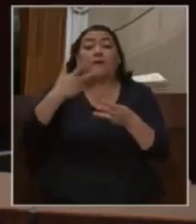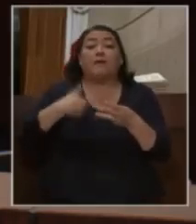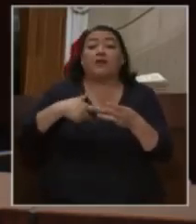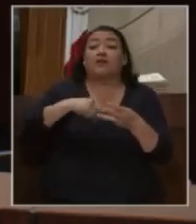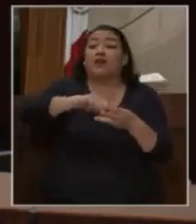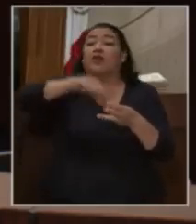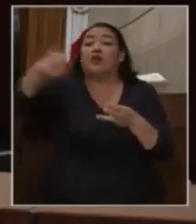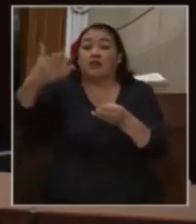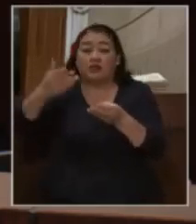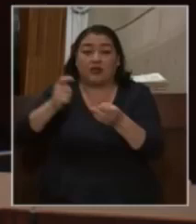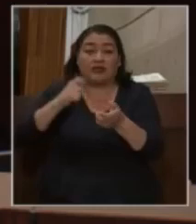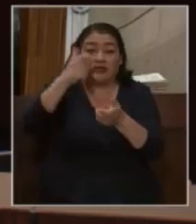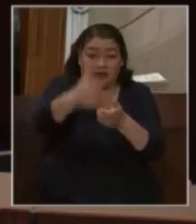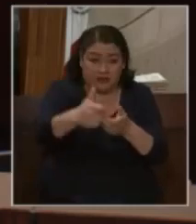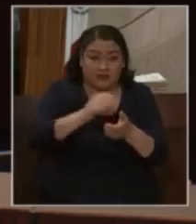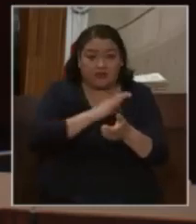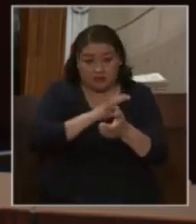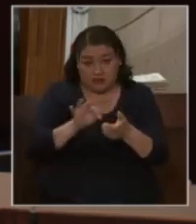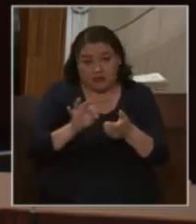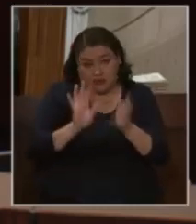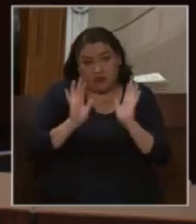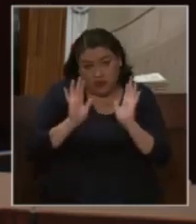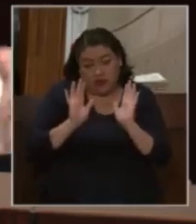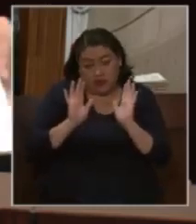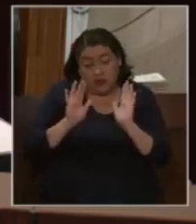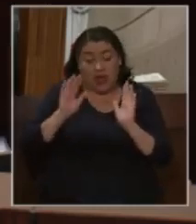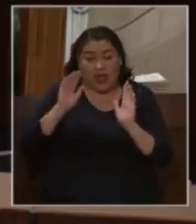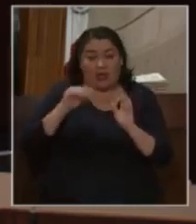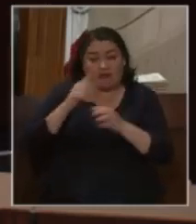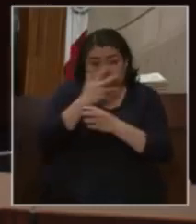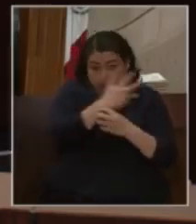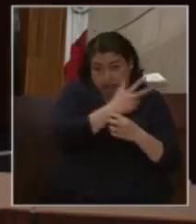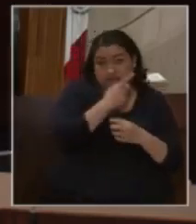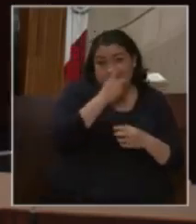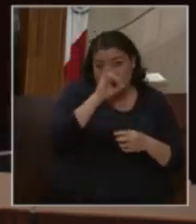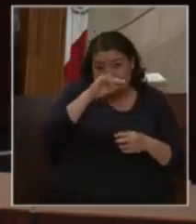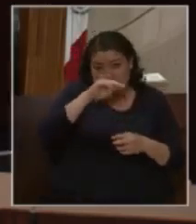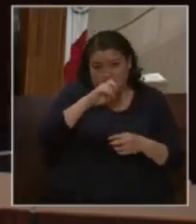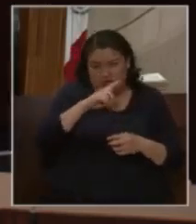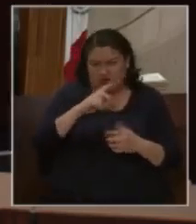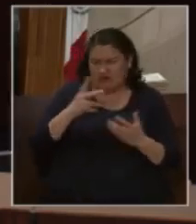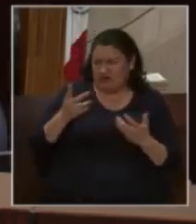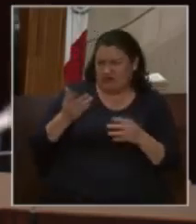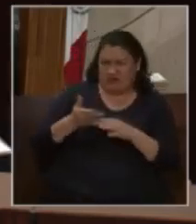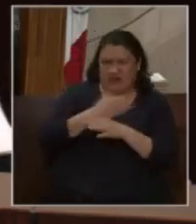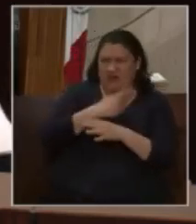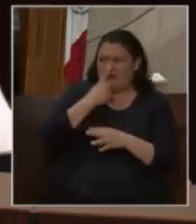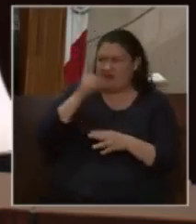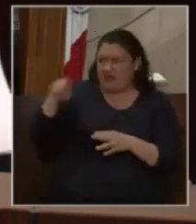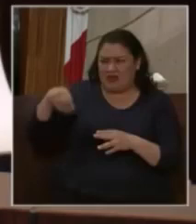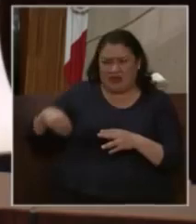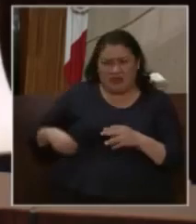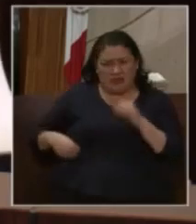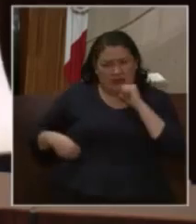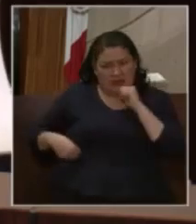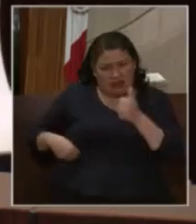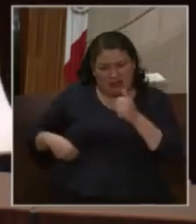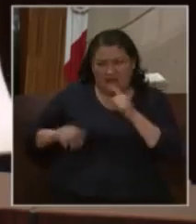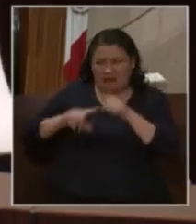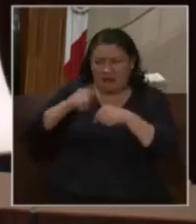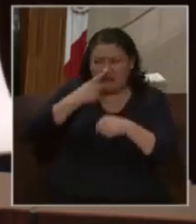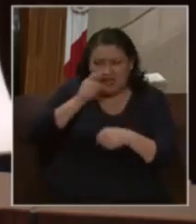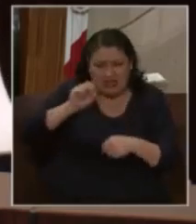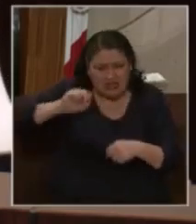de personas impedidas por la normatividad electoral. Es esta situación la que genera la consecuencia jurídica que hoy se